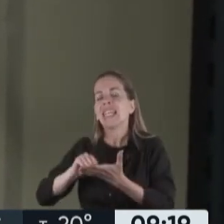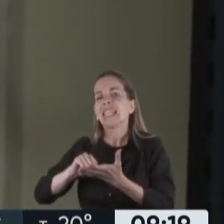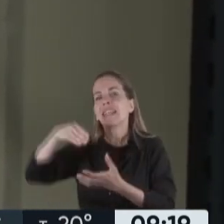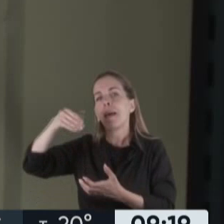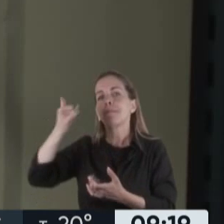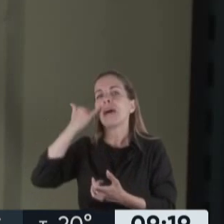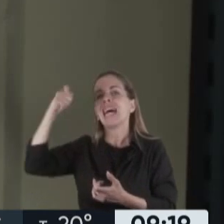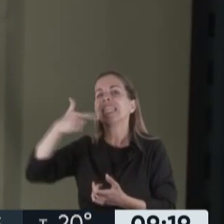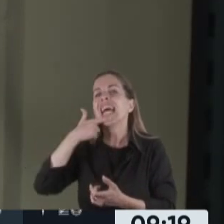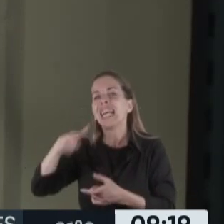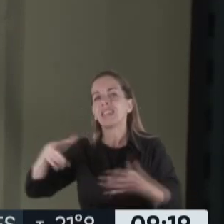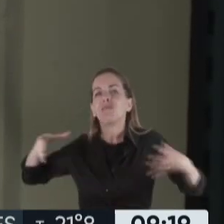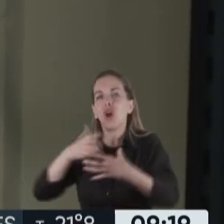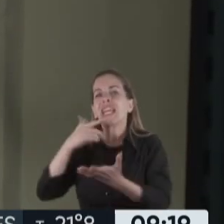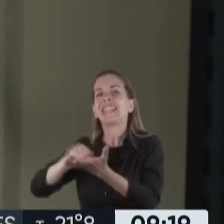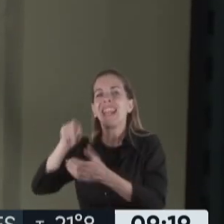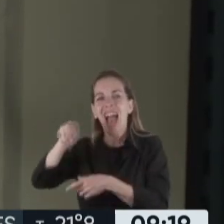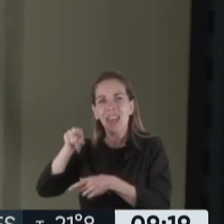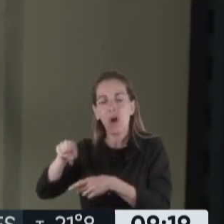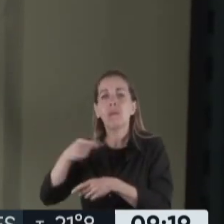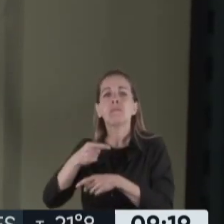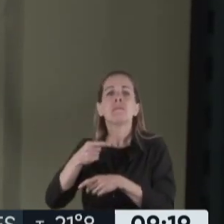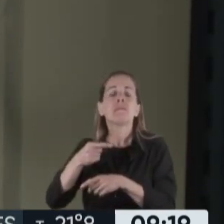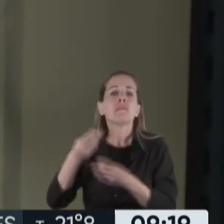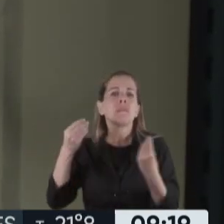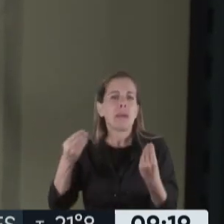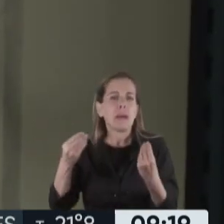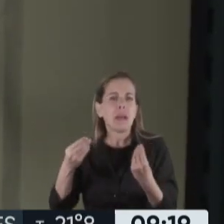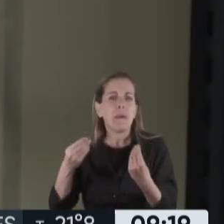Mayans, estuvo haciendo declaraciones, primero